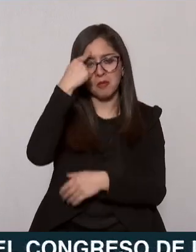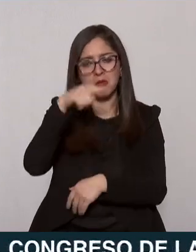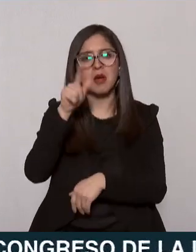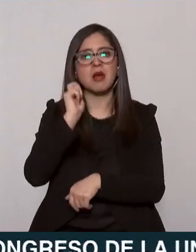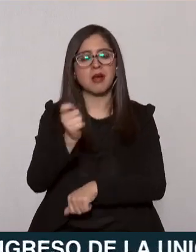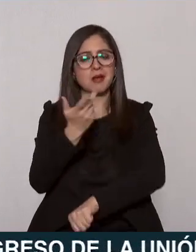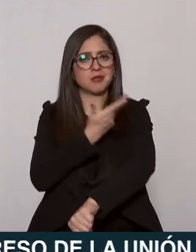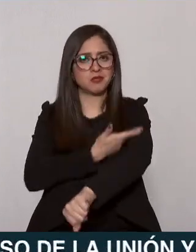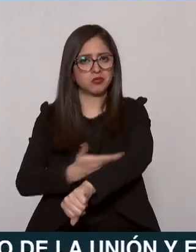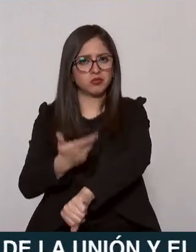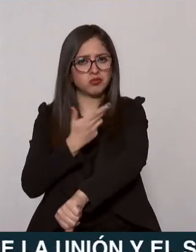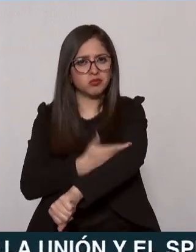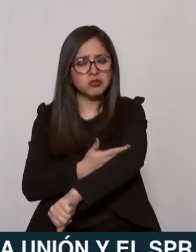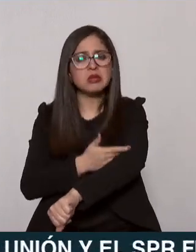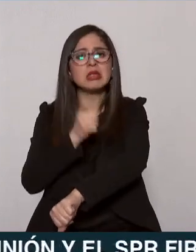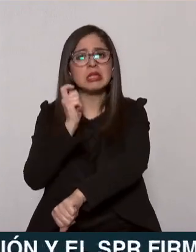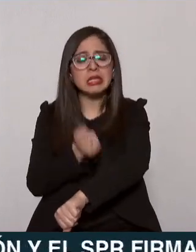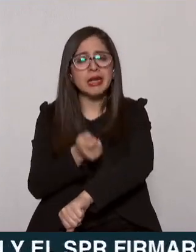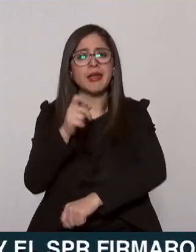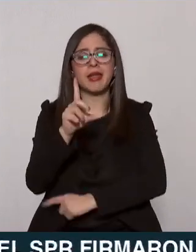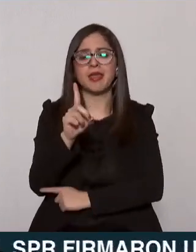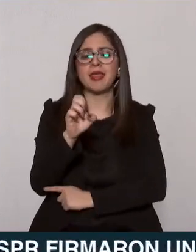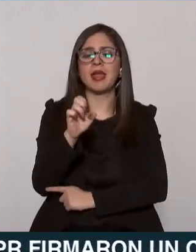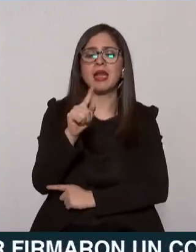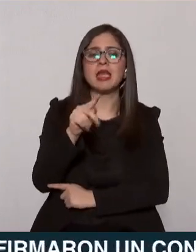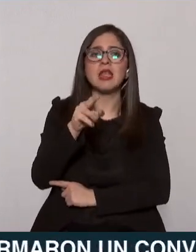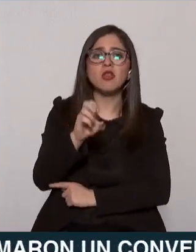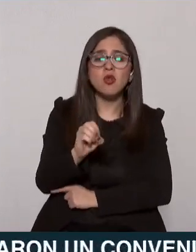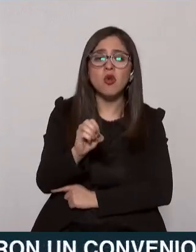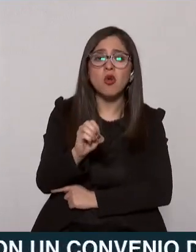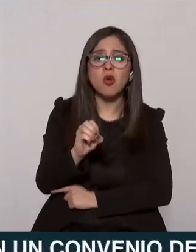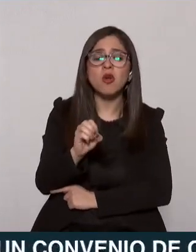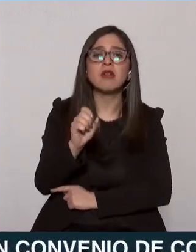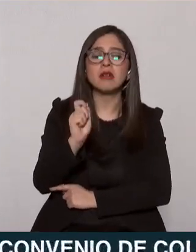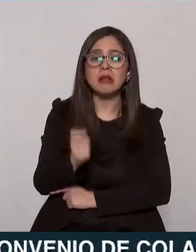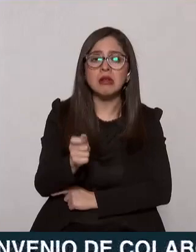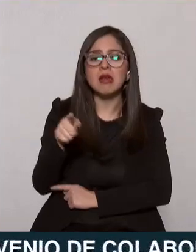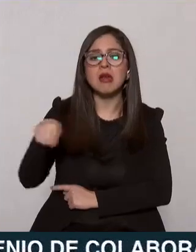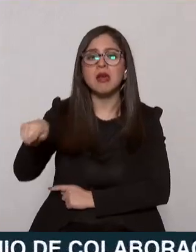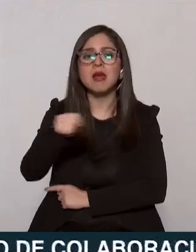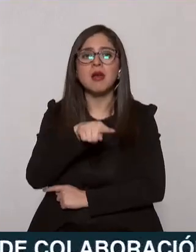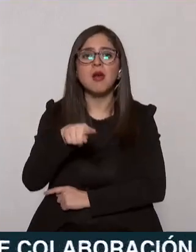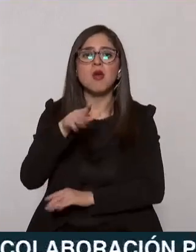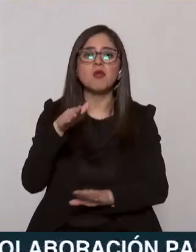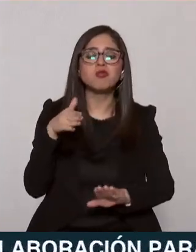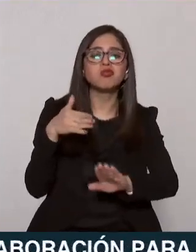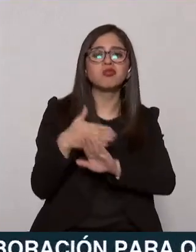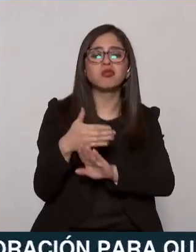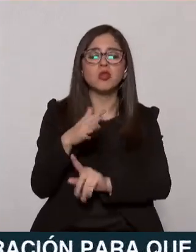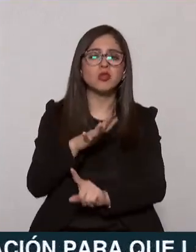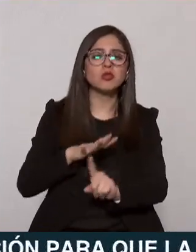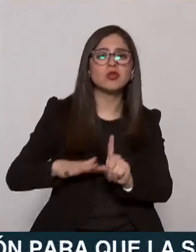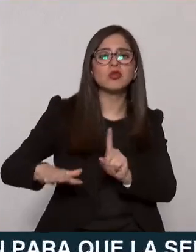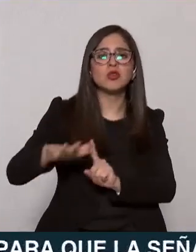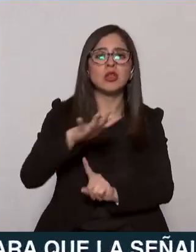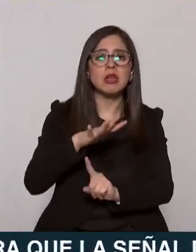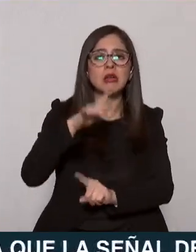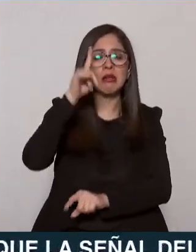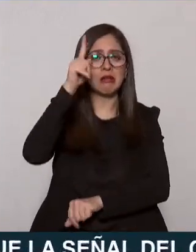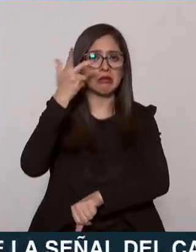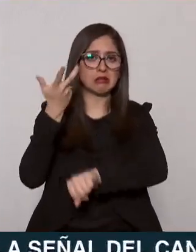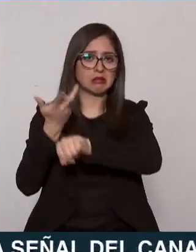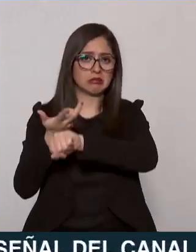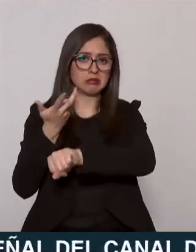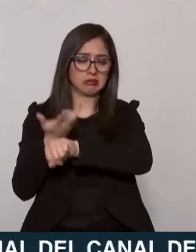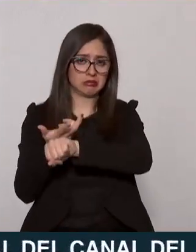procedimiento, que es por delitos cometidos en perjuicio de la sociedad de los Estados